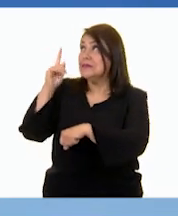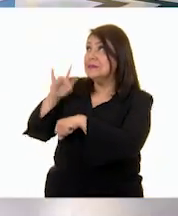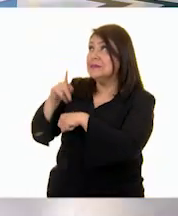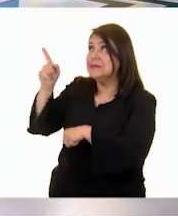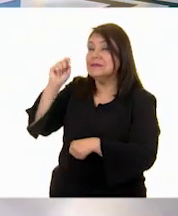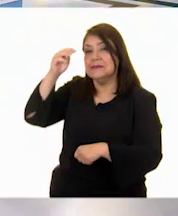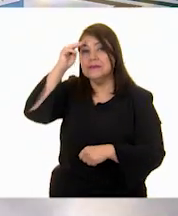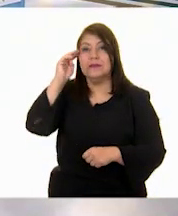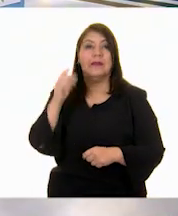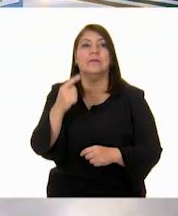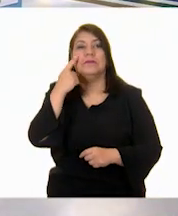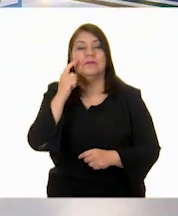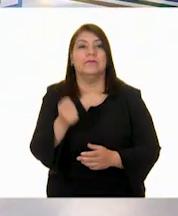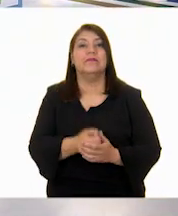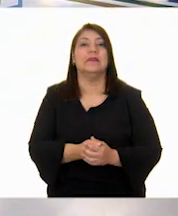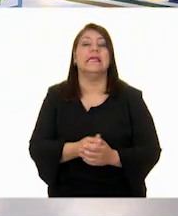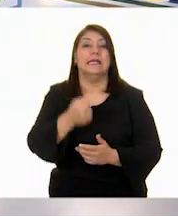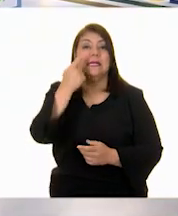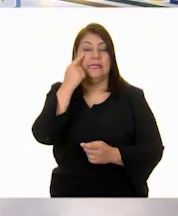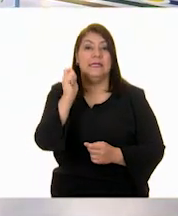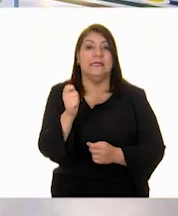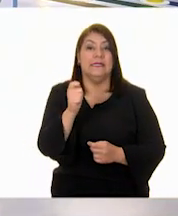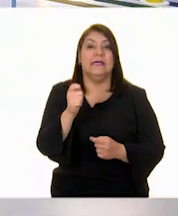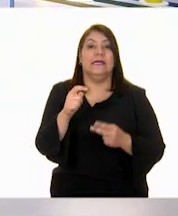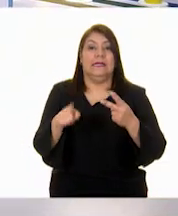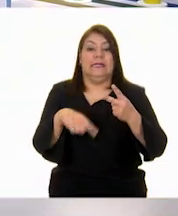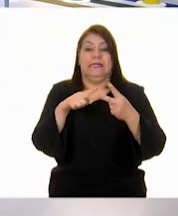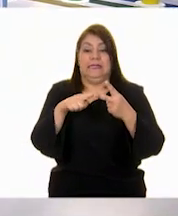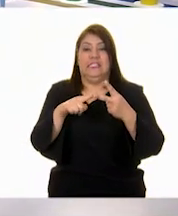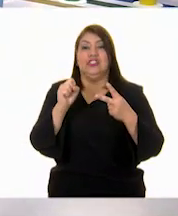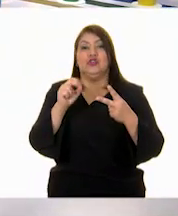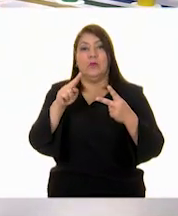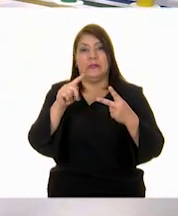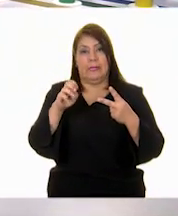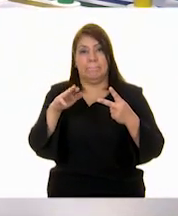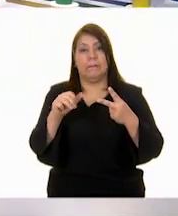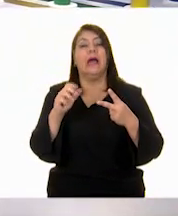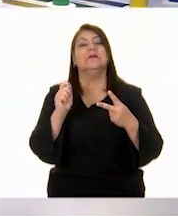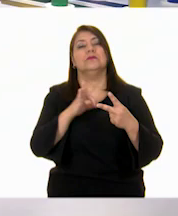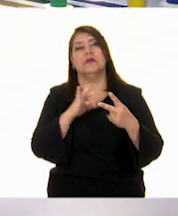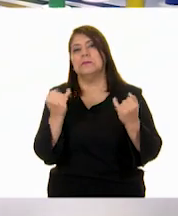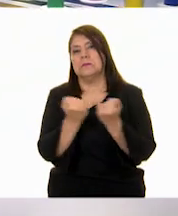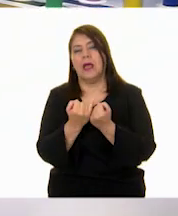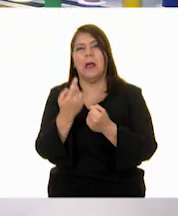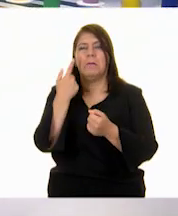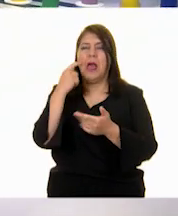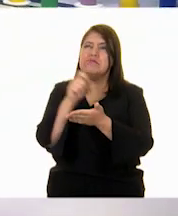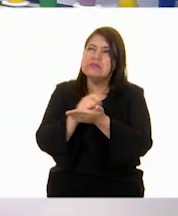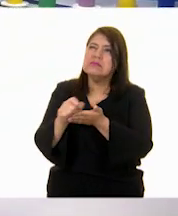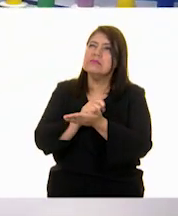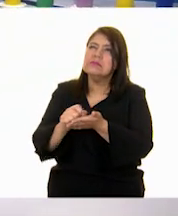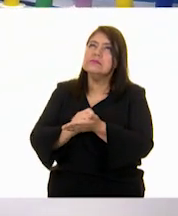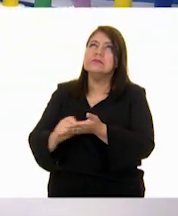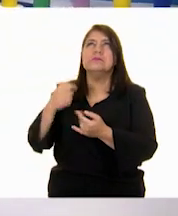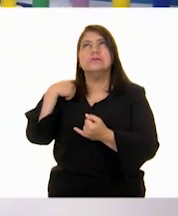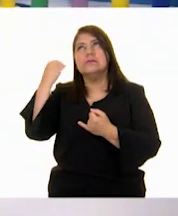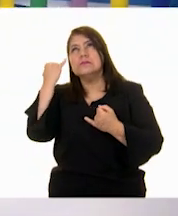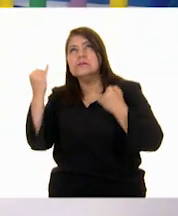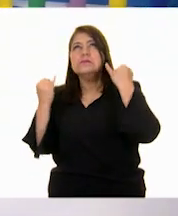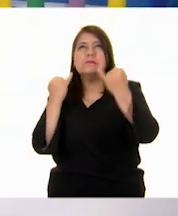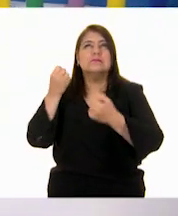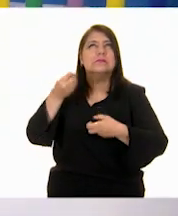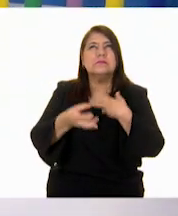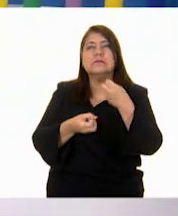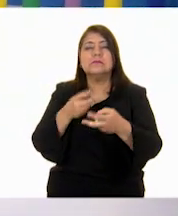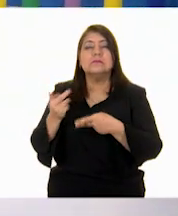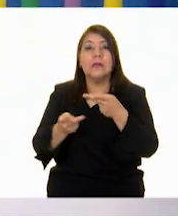Bueno, en este subtema hicimos lo mismo que en el anterior, es decir, escribimos varias opciones, pero al elegir decidimos que lo